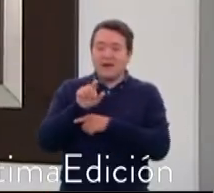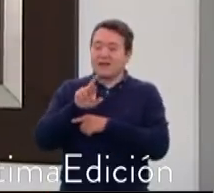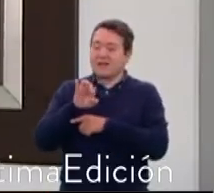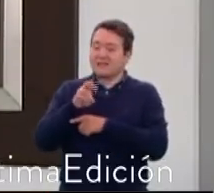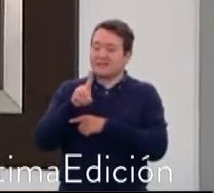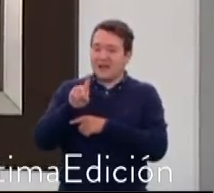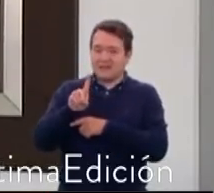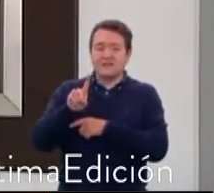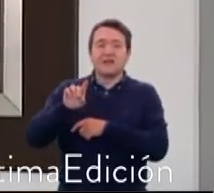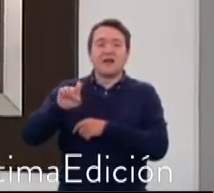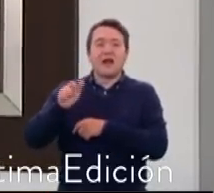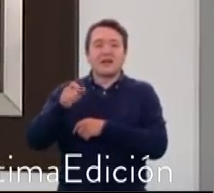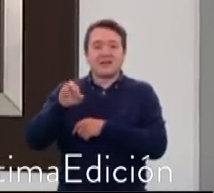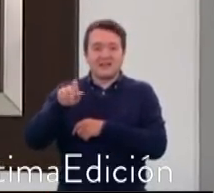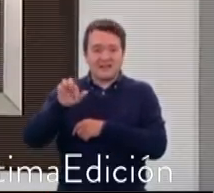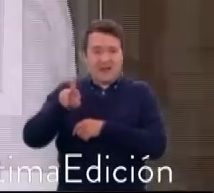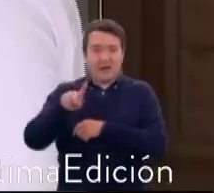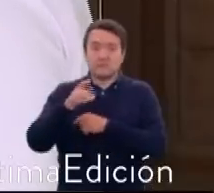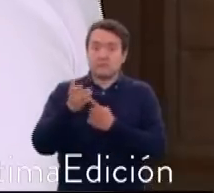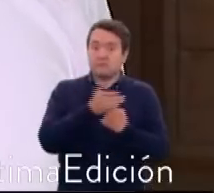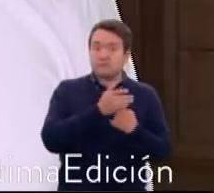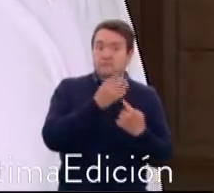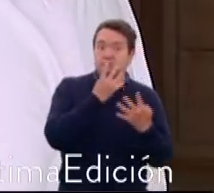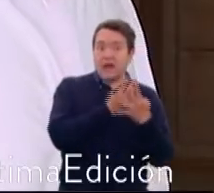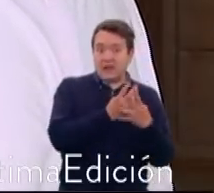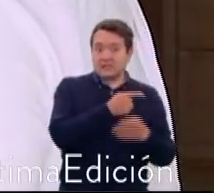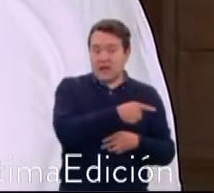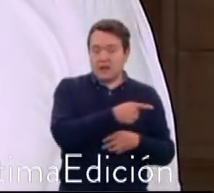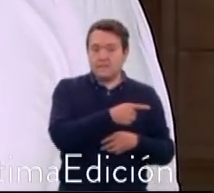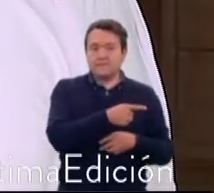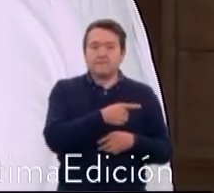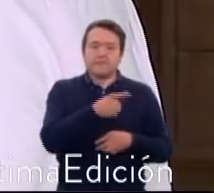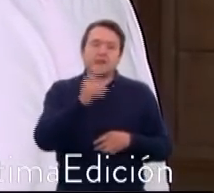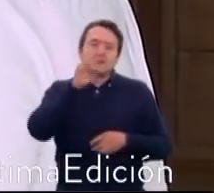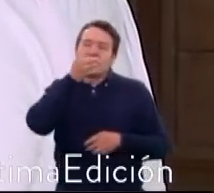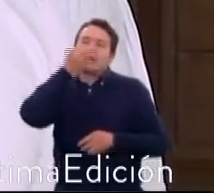preso al exgobernador. Hoy piden seguridad ya que temen por sus vidas y las de sus hijas.